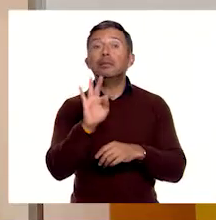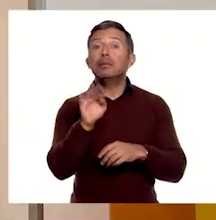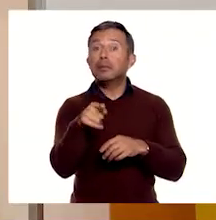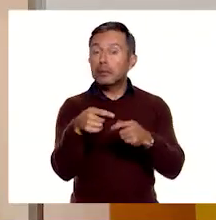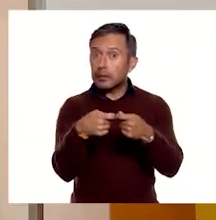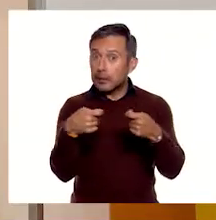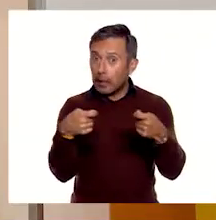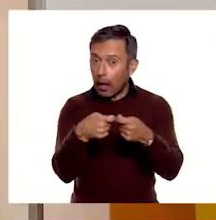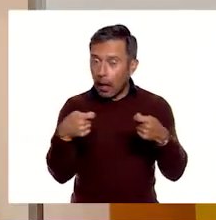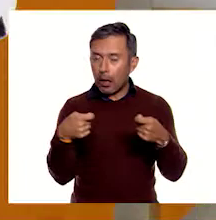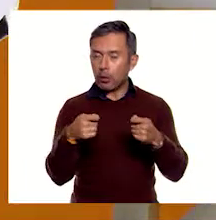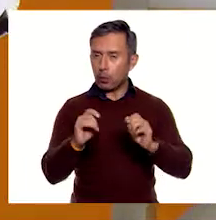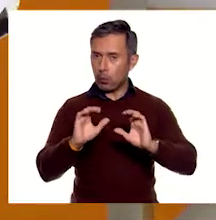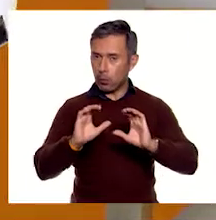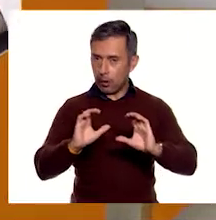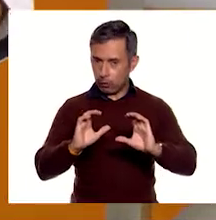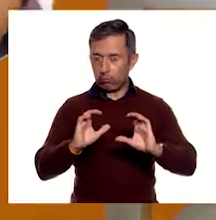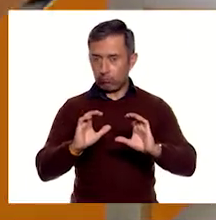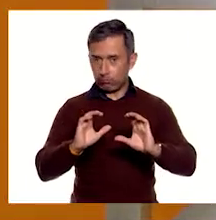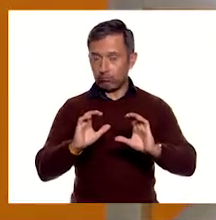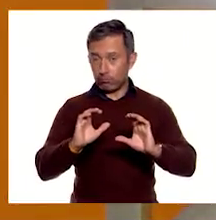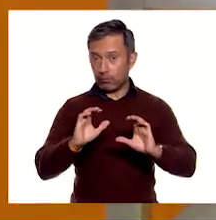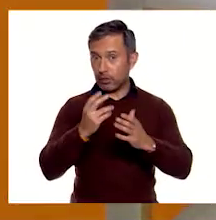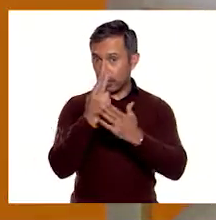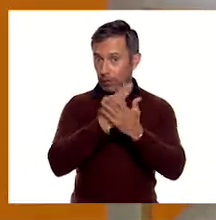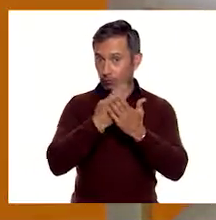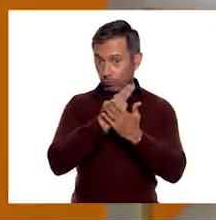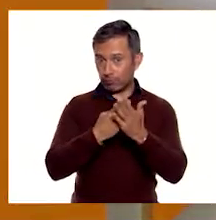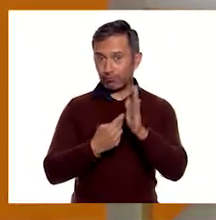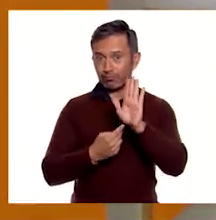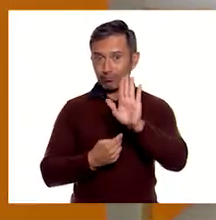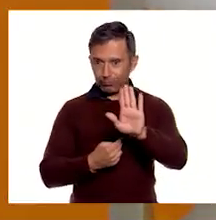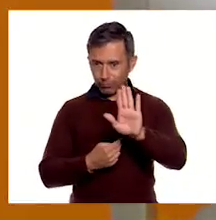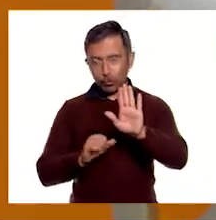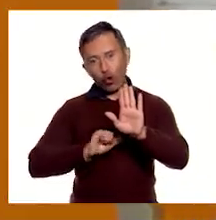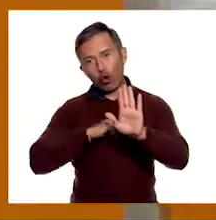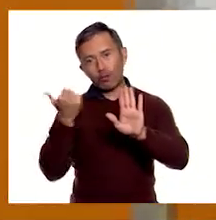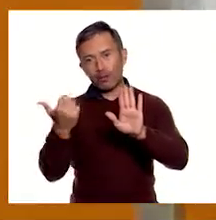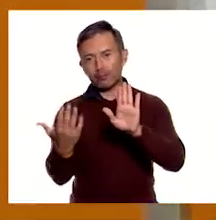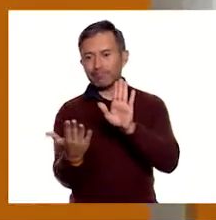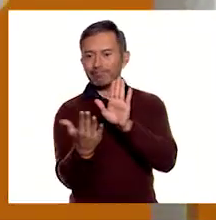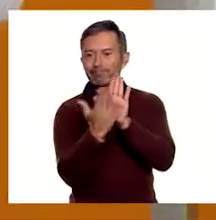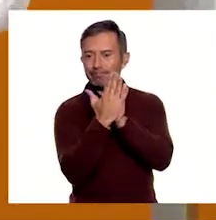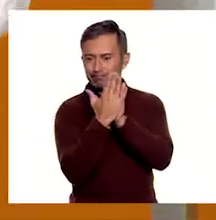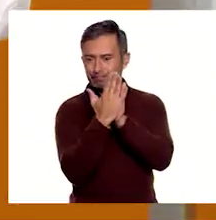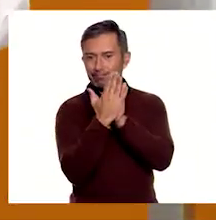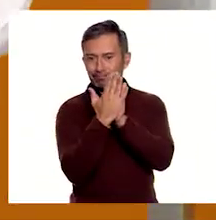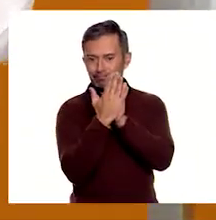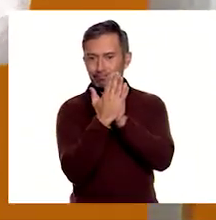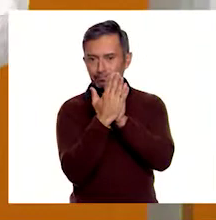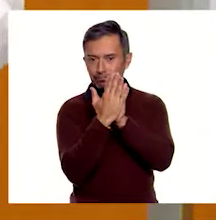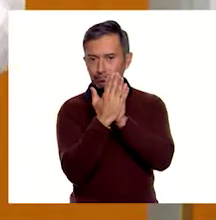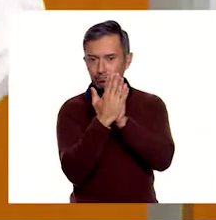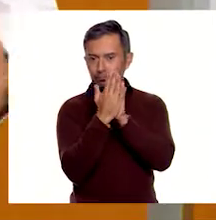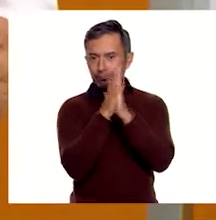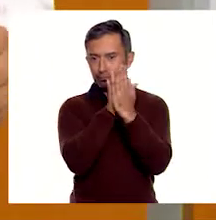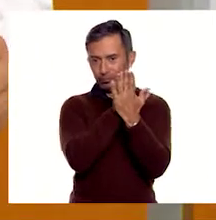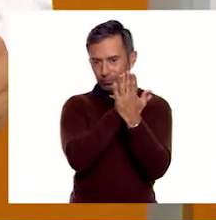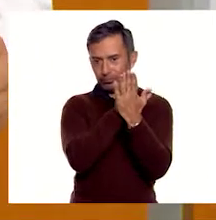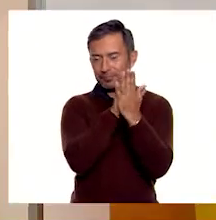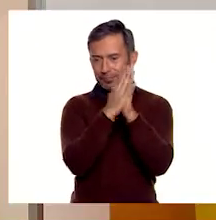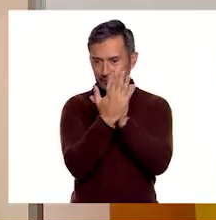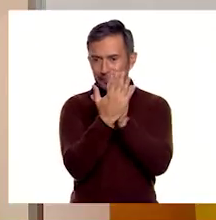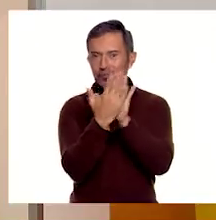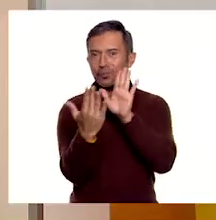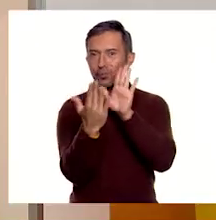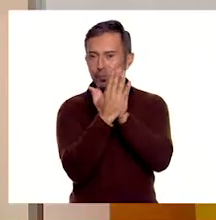una imagen quede al derecho y la otra quede boca abajo, boca, ajá, abajo, a la hora de pegarlas. Si es, ¿sí?, con ligas,